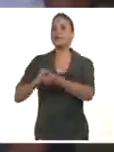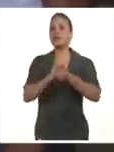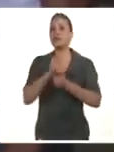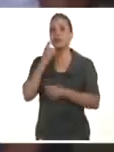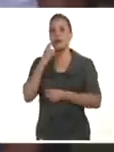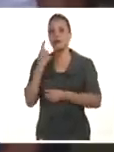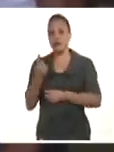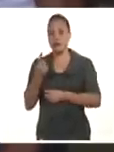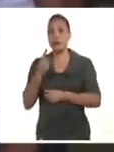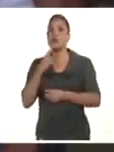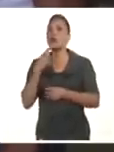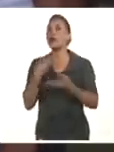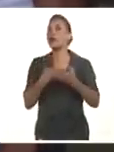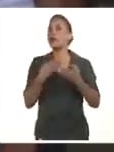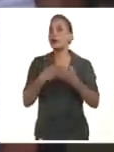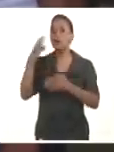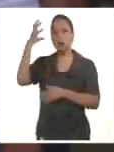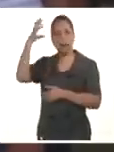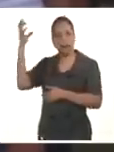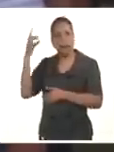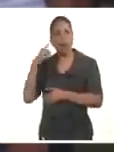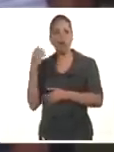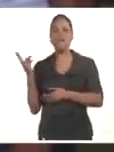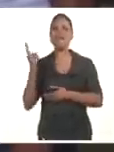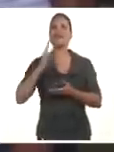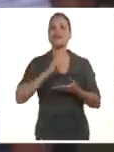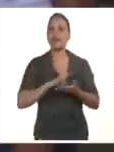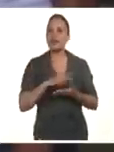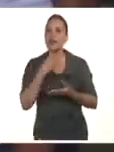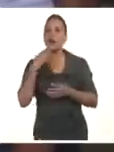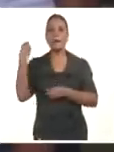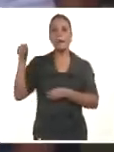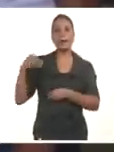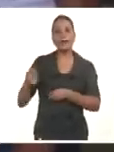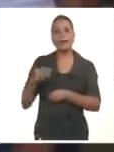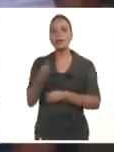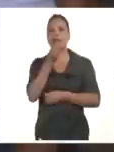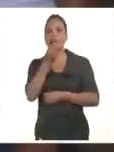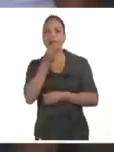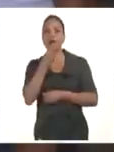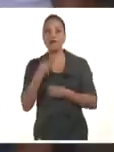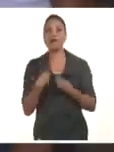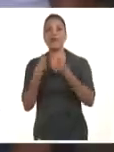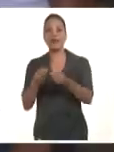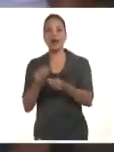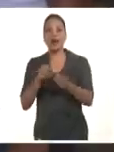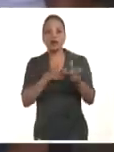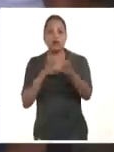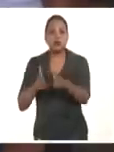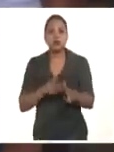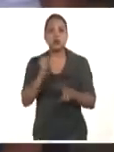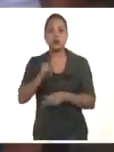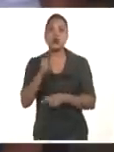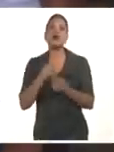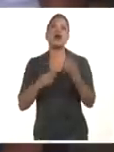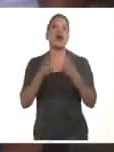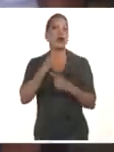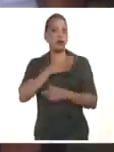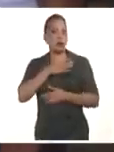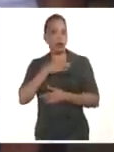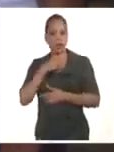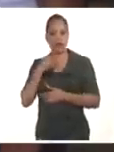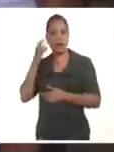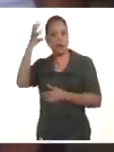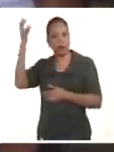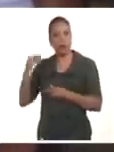de la Administración Central del Estado que se han llegado hasta acá con meriendas, con almuerzos para estos muchachos que aun cuando tienen la que les garantiza